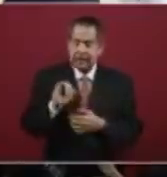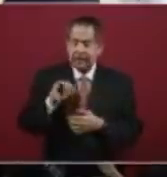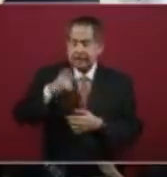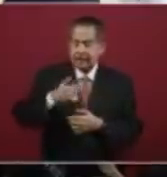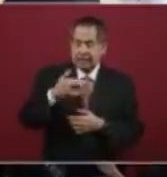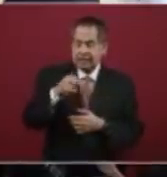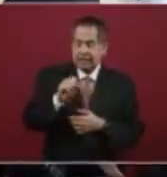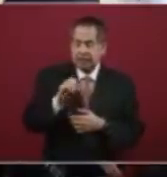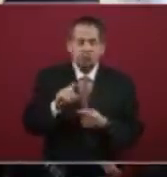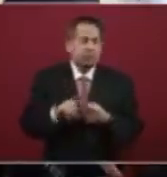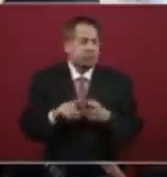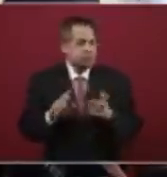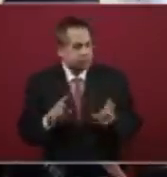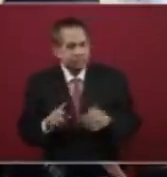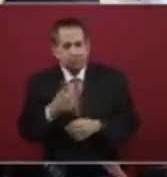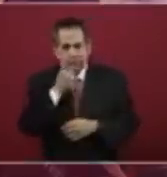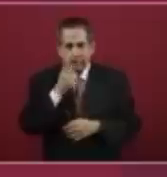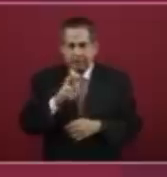la riqueza,